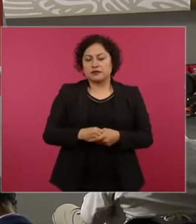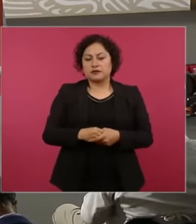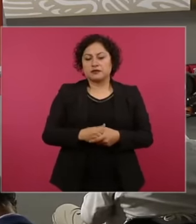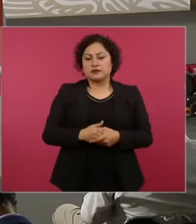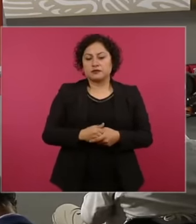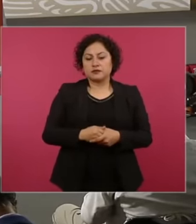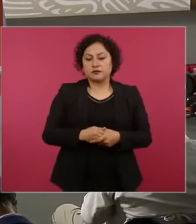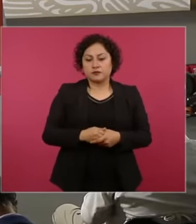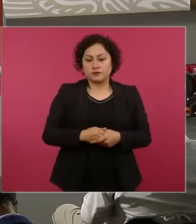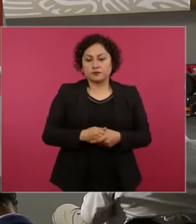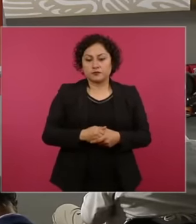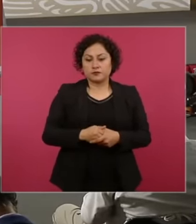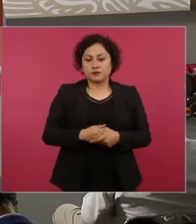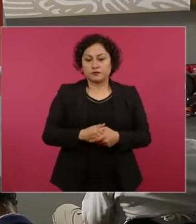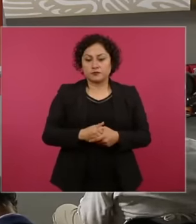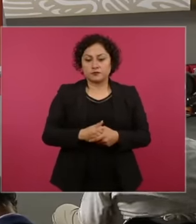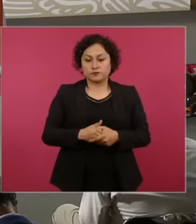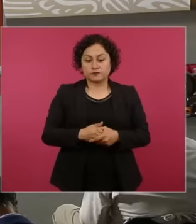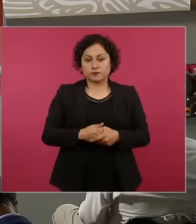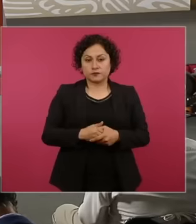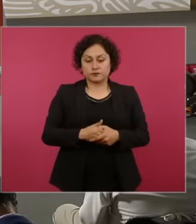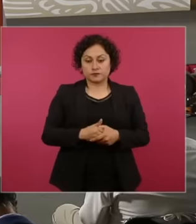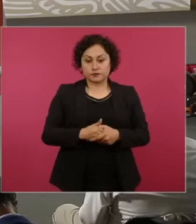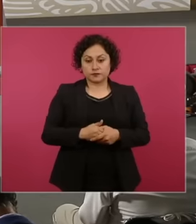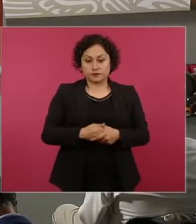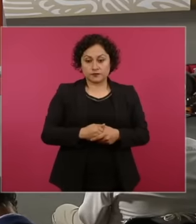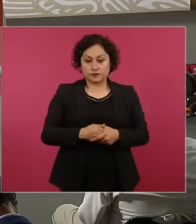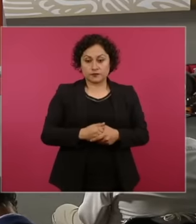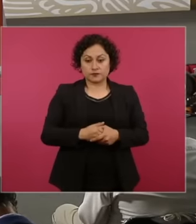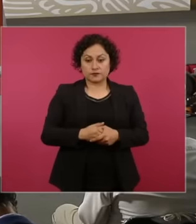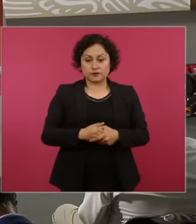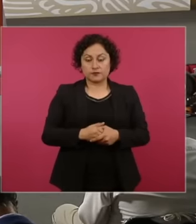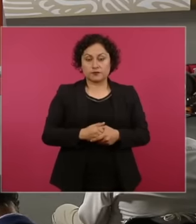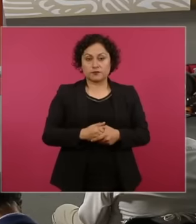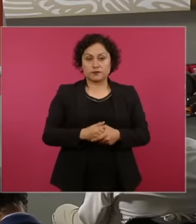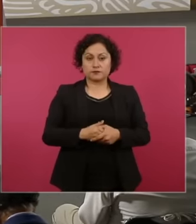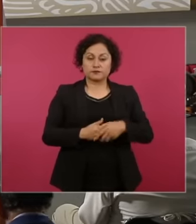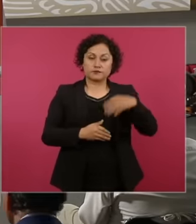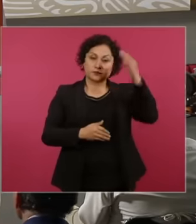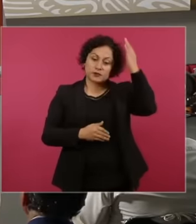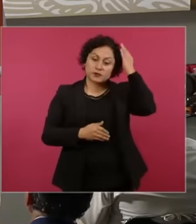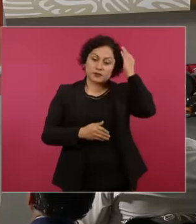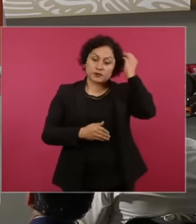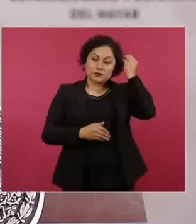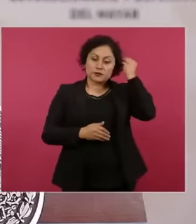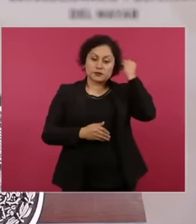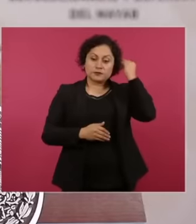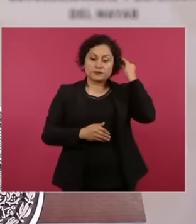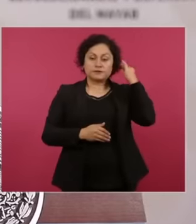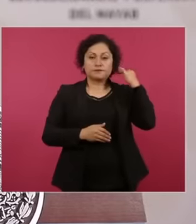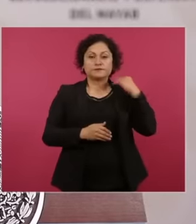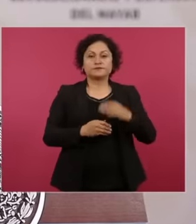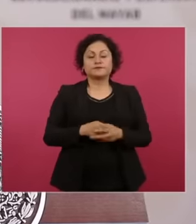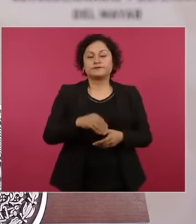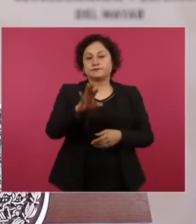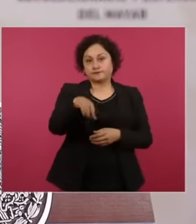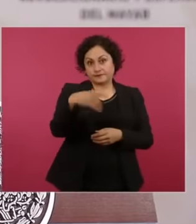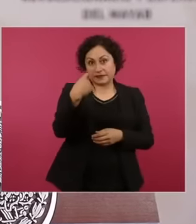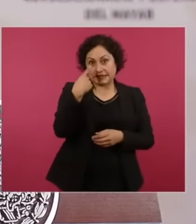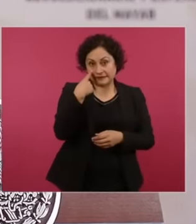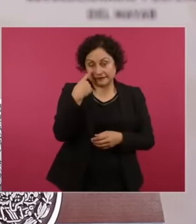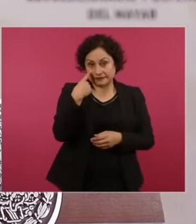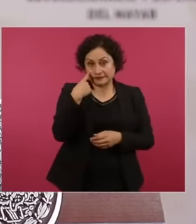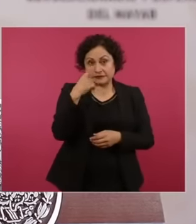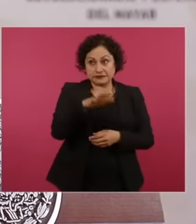Tres veces a la semana. Sí. ¿Qué les falta a quienes manejan